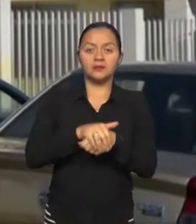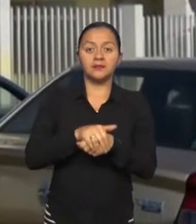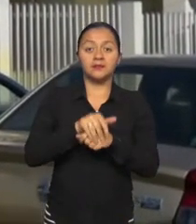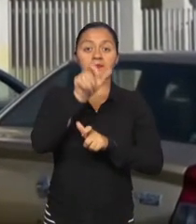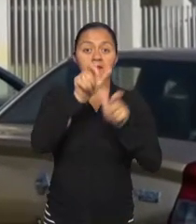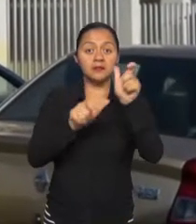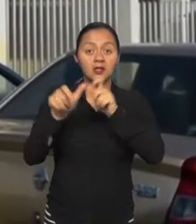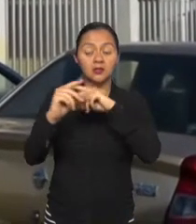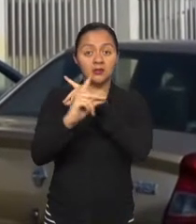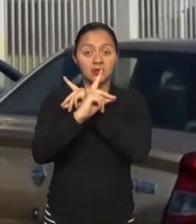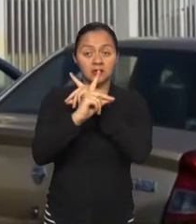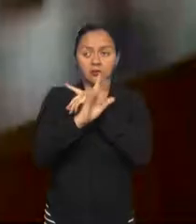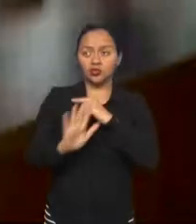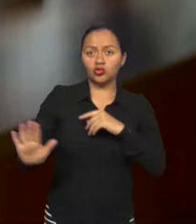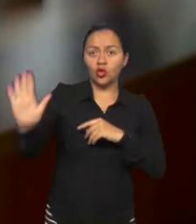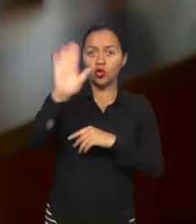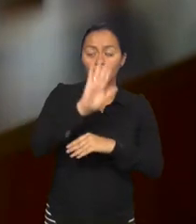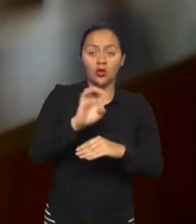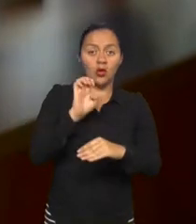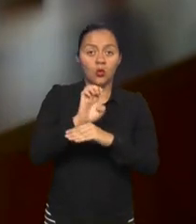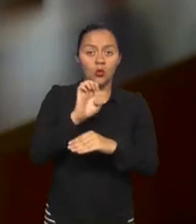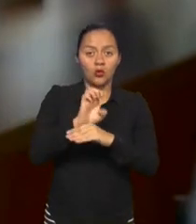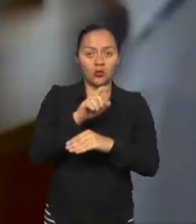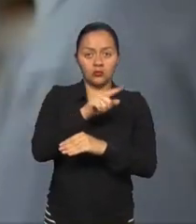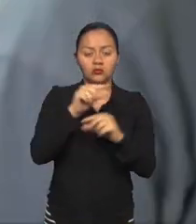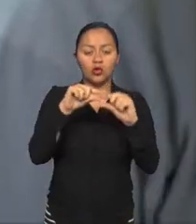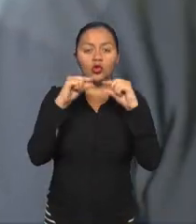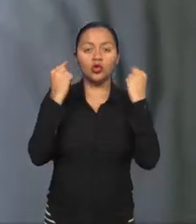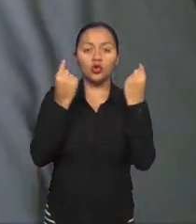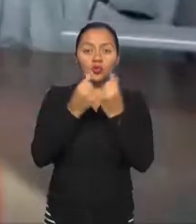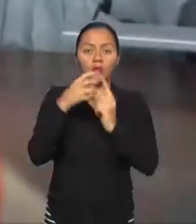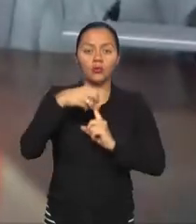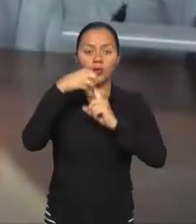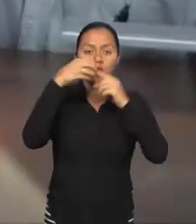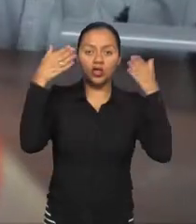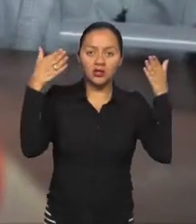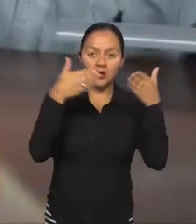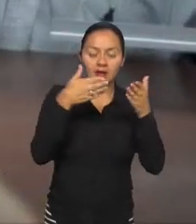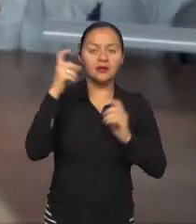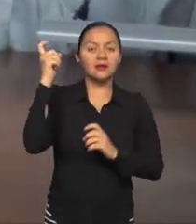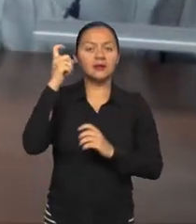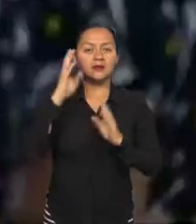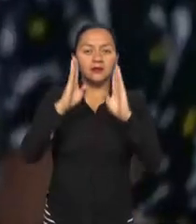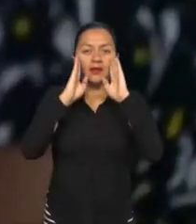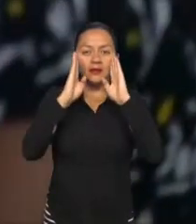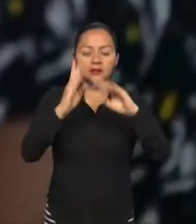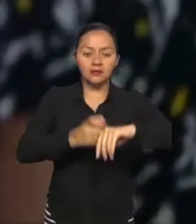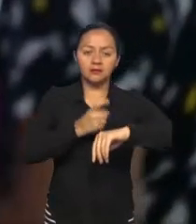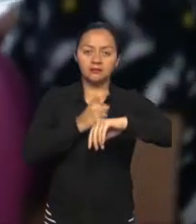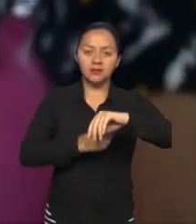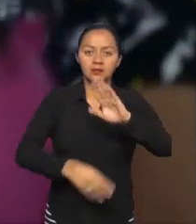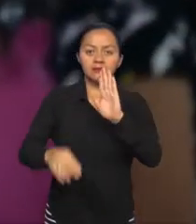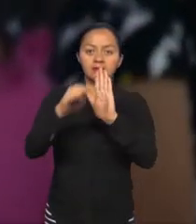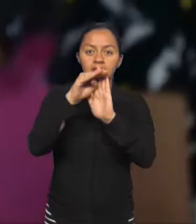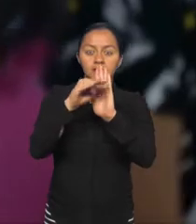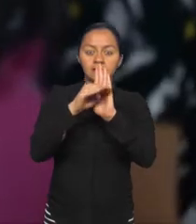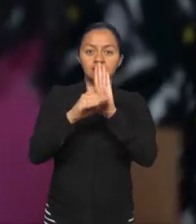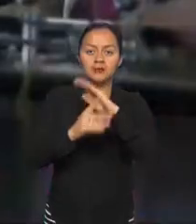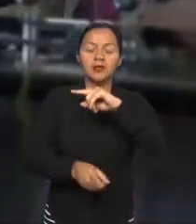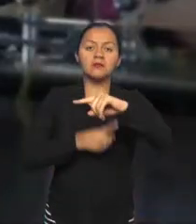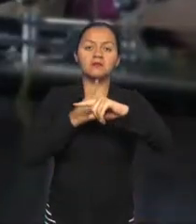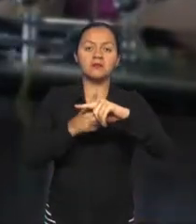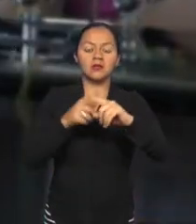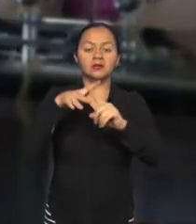discapacidad en el país se encuentran entre los grupos de atención prioritaria que requieren de atención específica y especializada, dadas